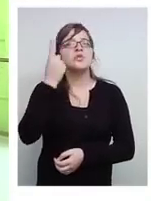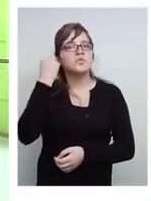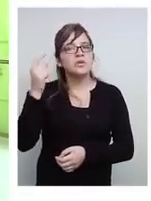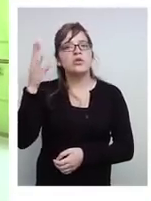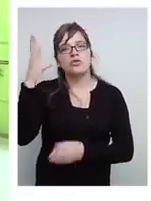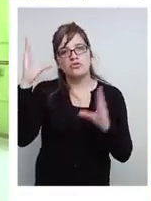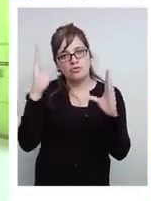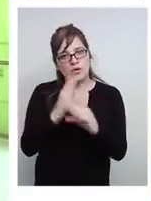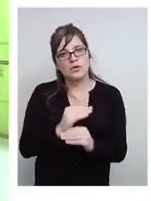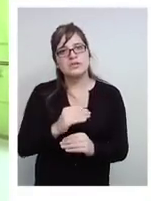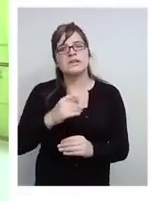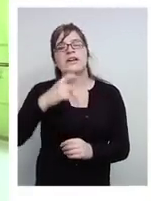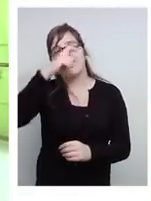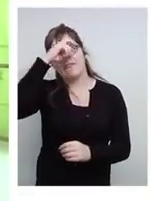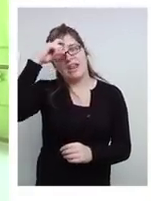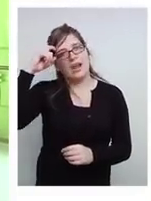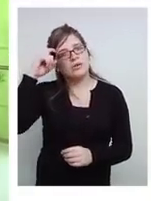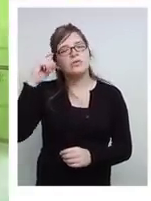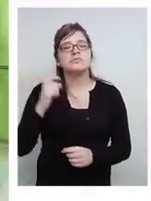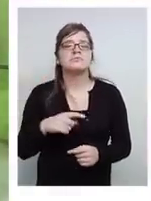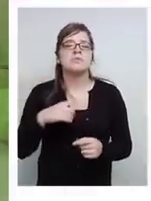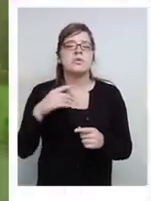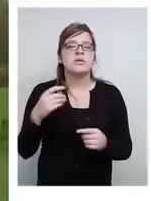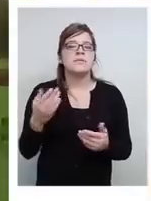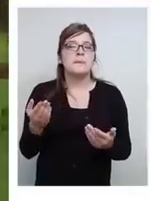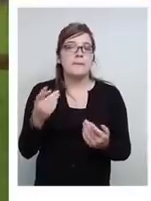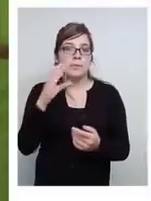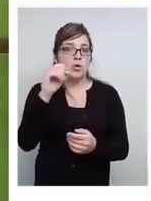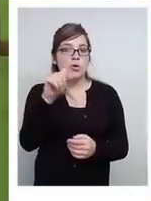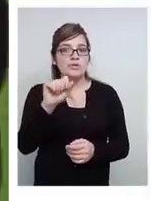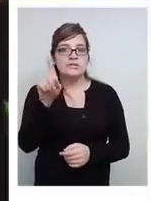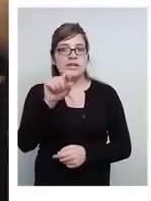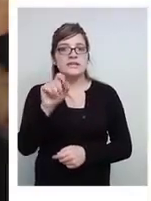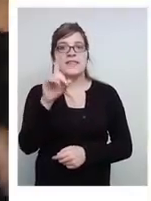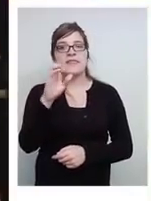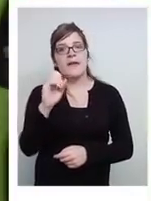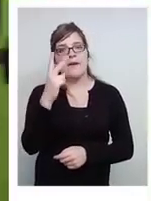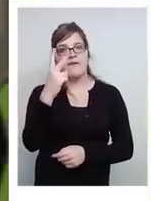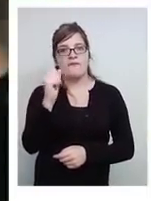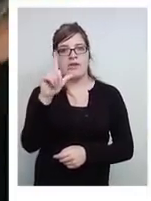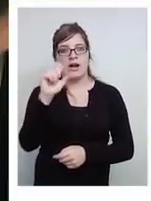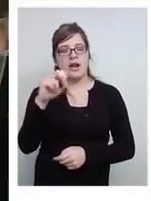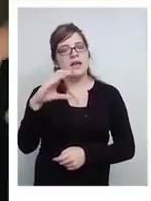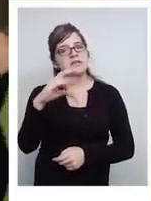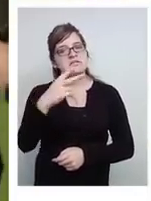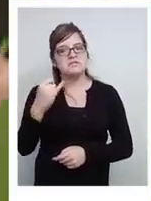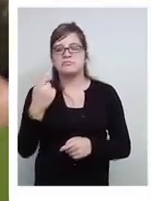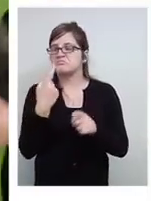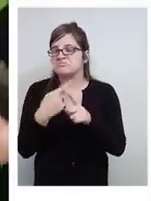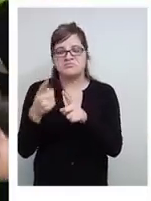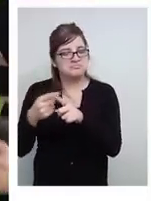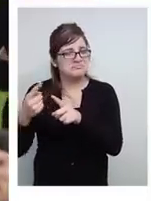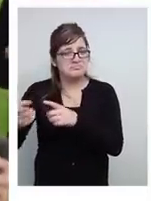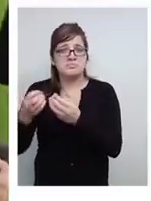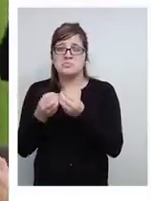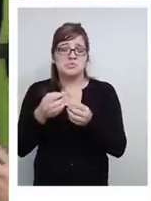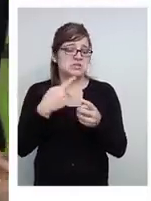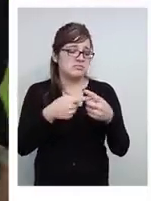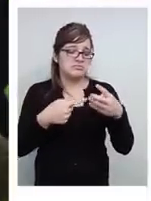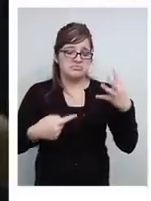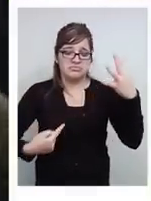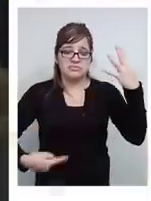Sueño de una Noche de Verano, cosas de Balanchine, Teme Variaciones, y así una